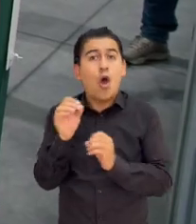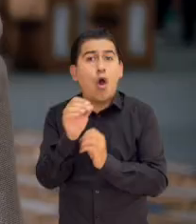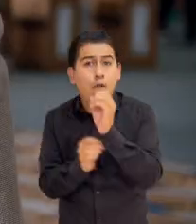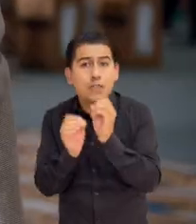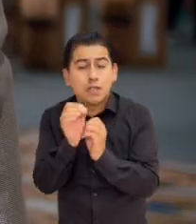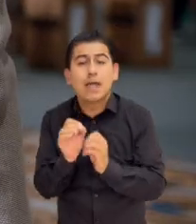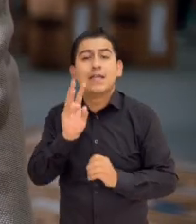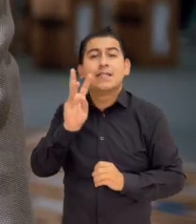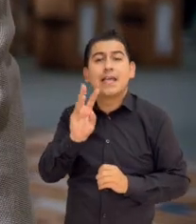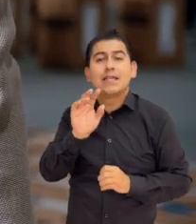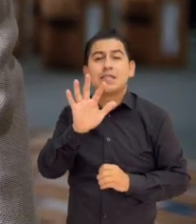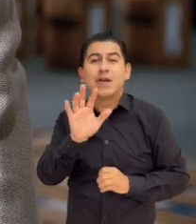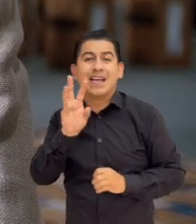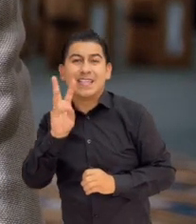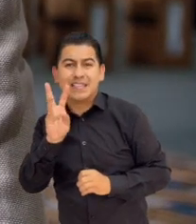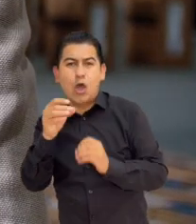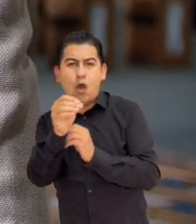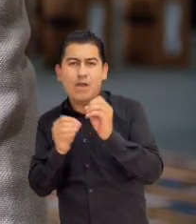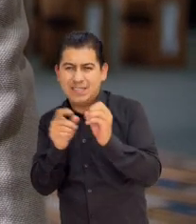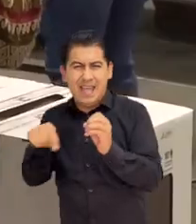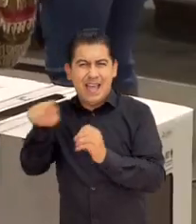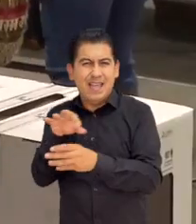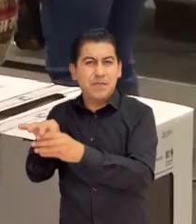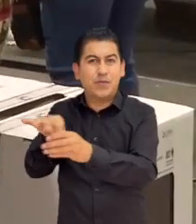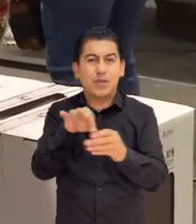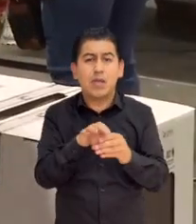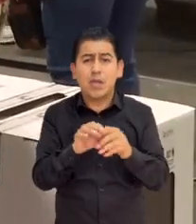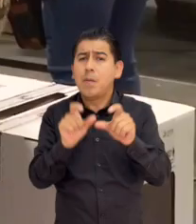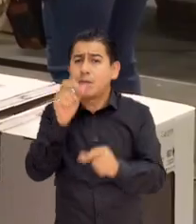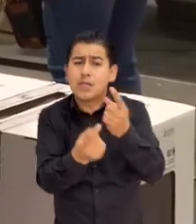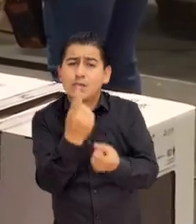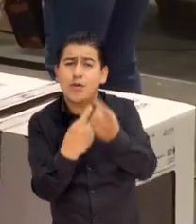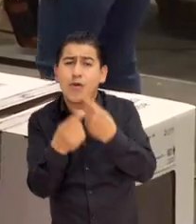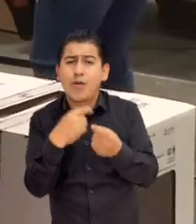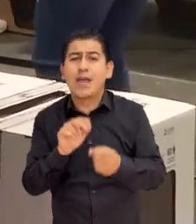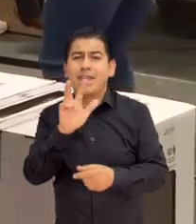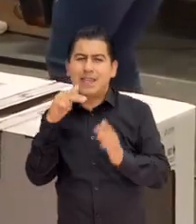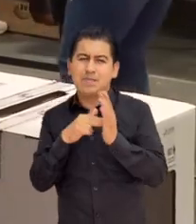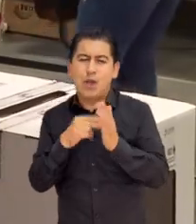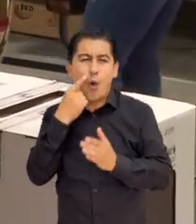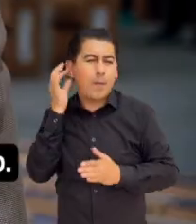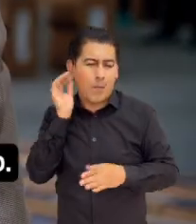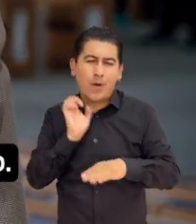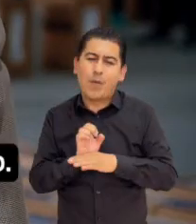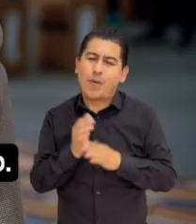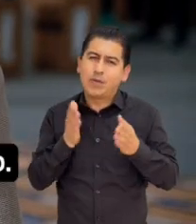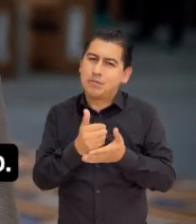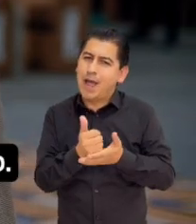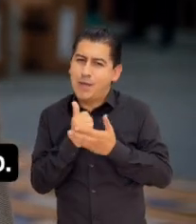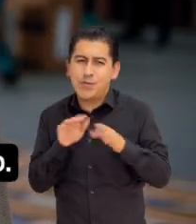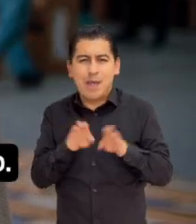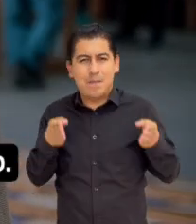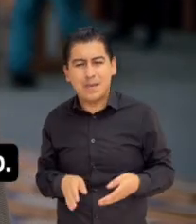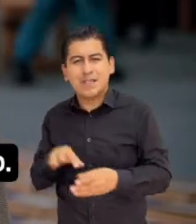establecido 656 juntas receptoras del voto y se ha escogido a 3.000 ciudadanos y ciudadanas como